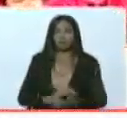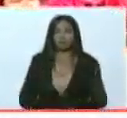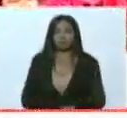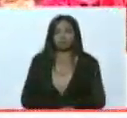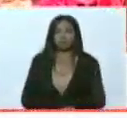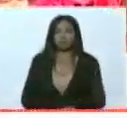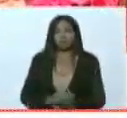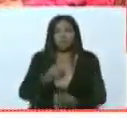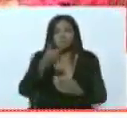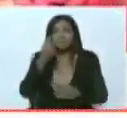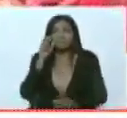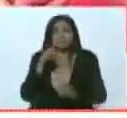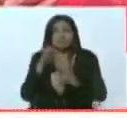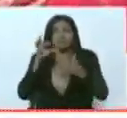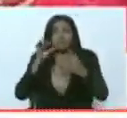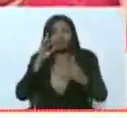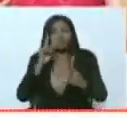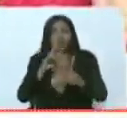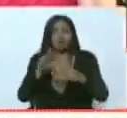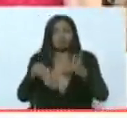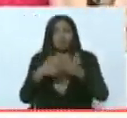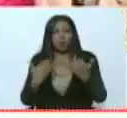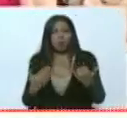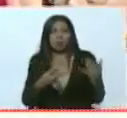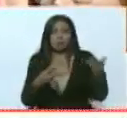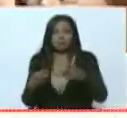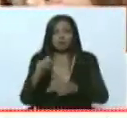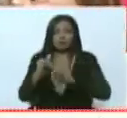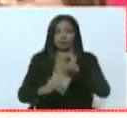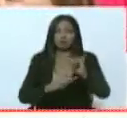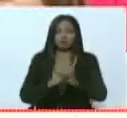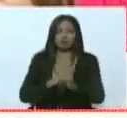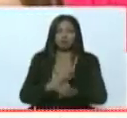Un pequeño detalle que yo le digo a los invitados internacionales,